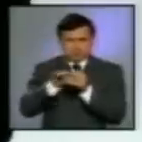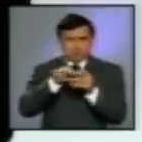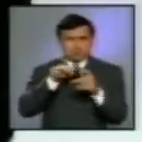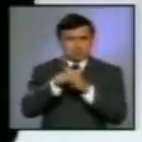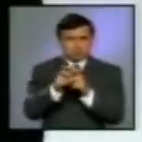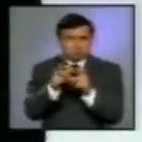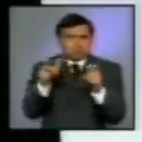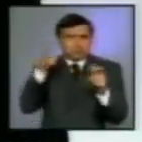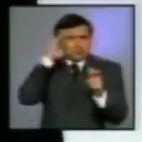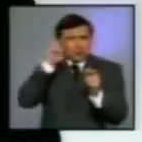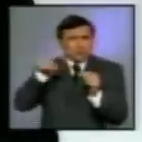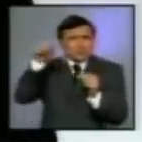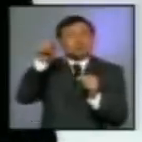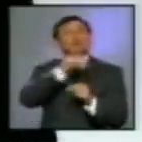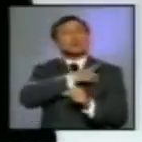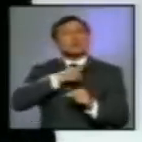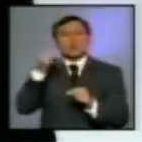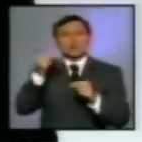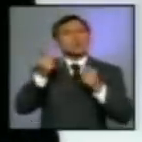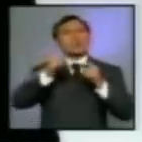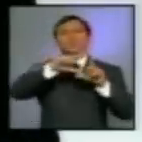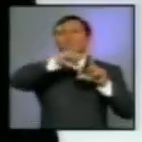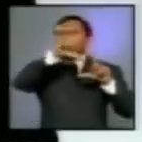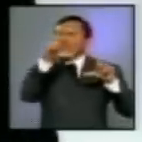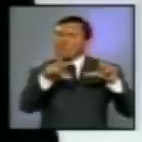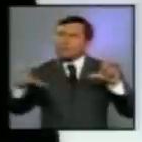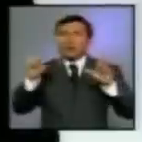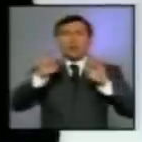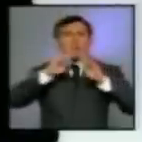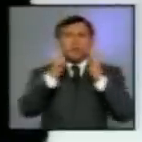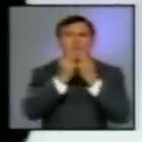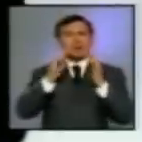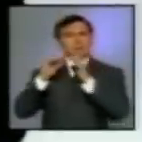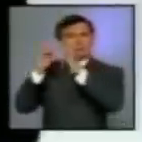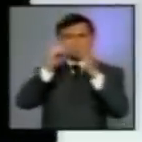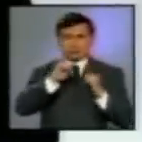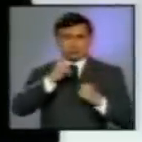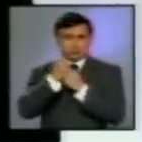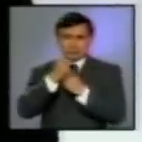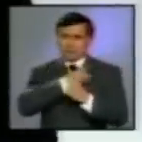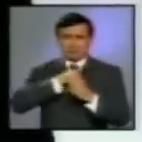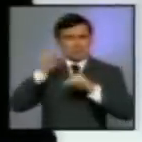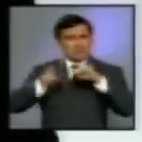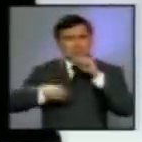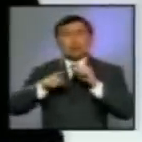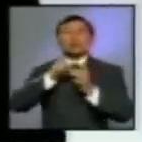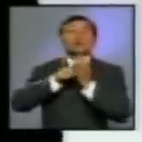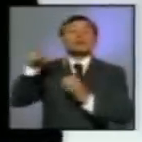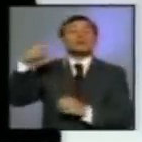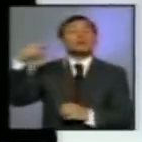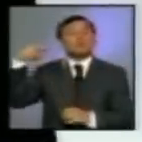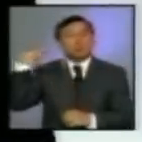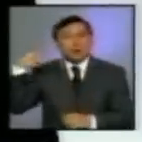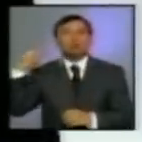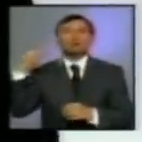esta visión territorial a la al combate contra la delincuencia organizada. Que la gente de Veracruz, de los Tuxtlas,